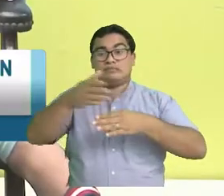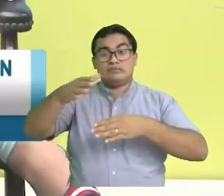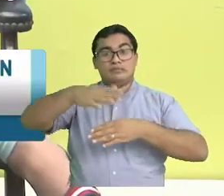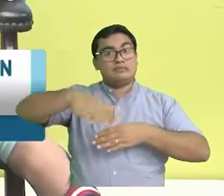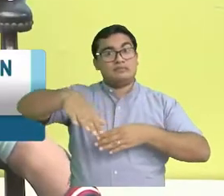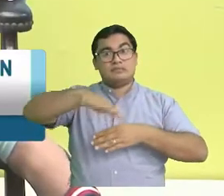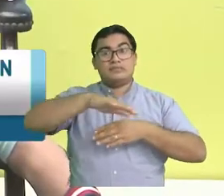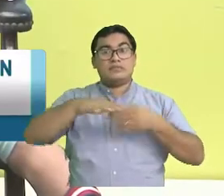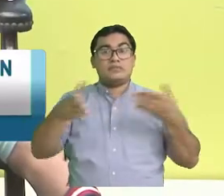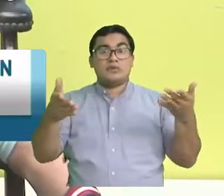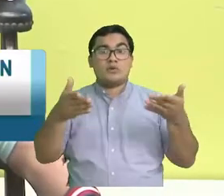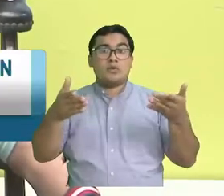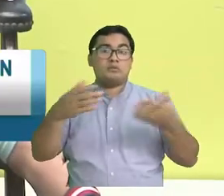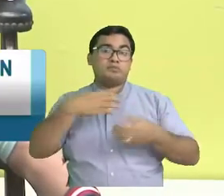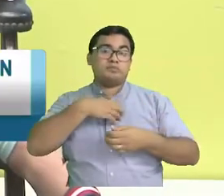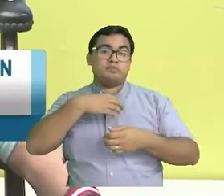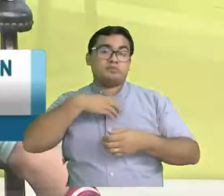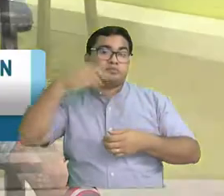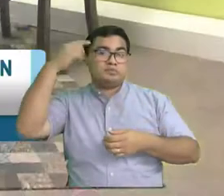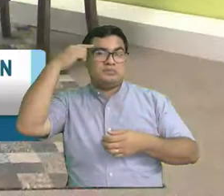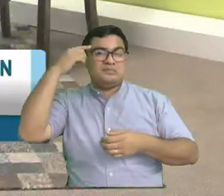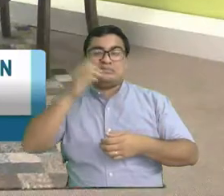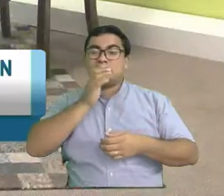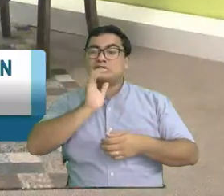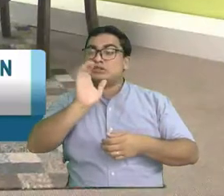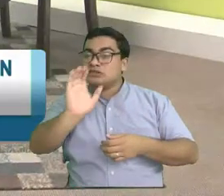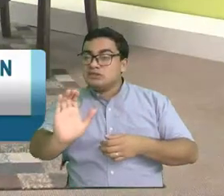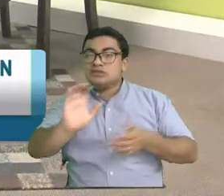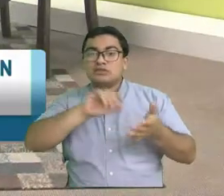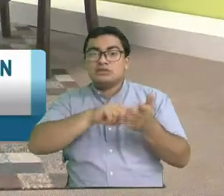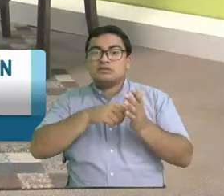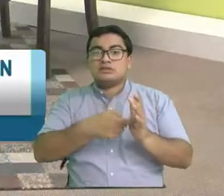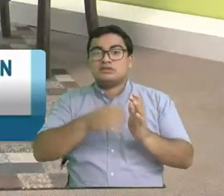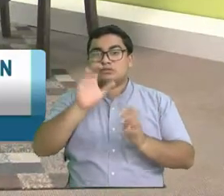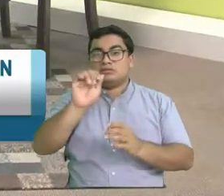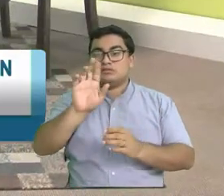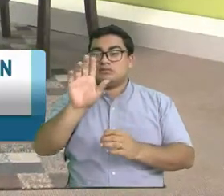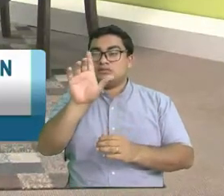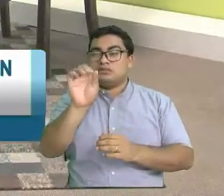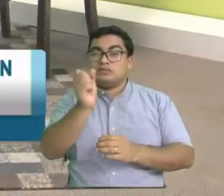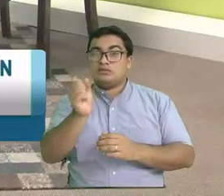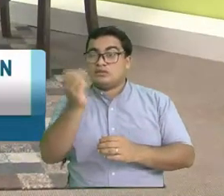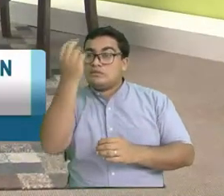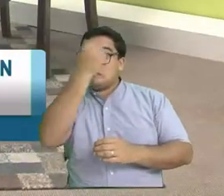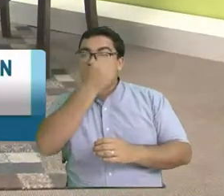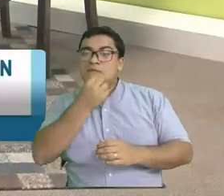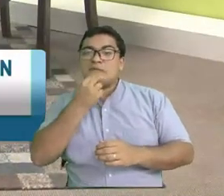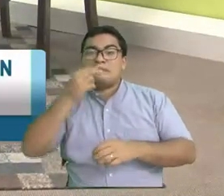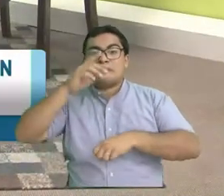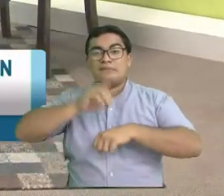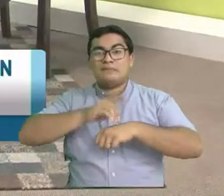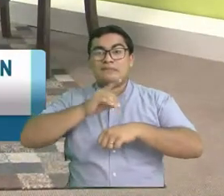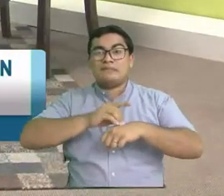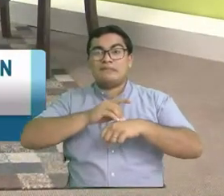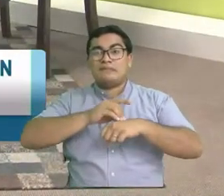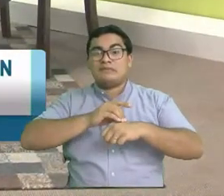distinto, que es parte del mismo trastorno, es el niño hiperactivo. Carlos entra a la consulta, se sube en la silla del pediatra, se tira de una